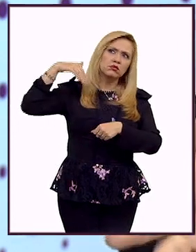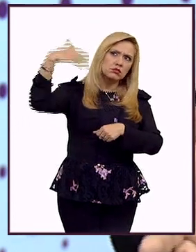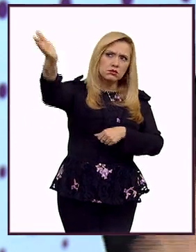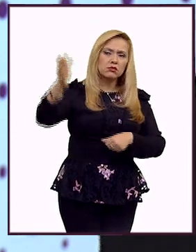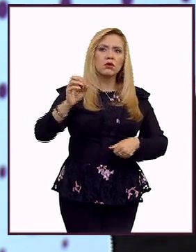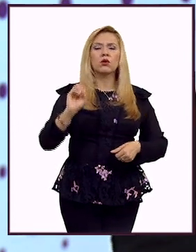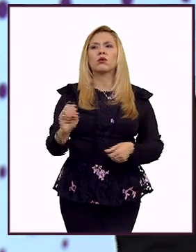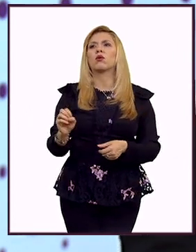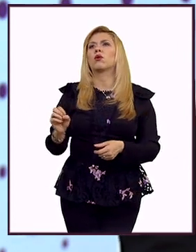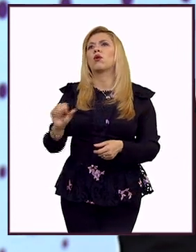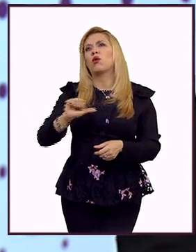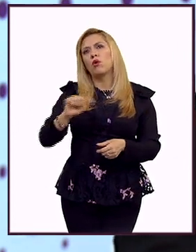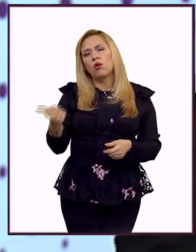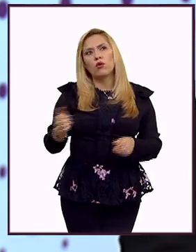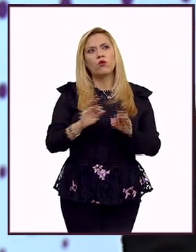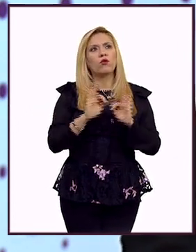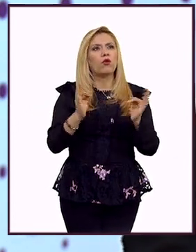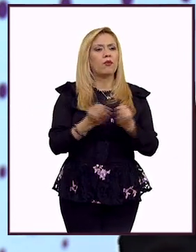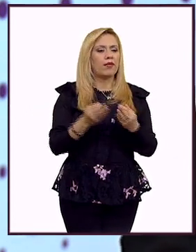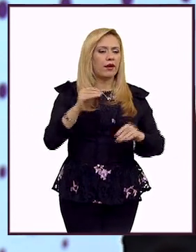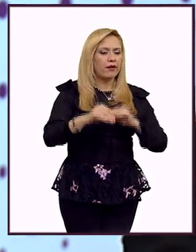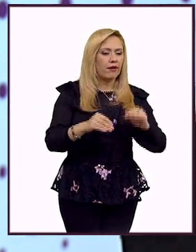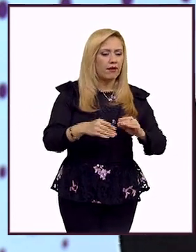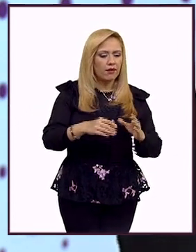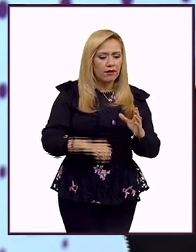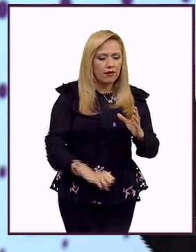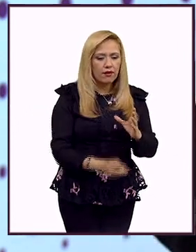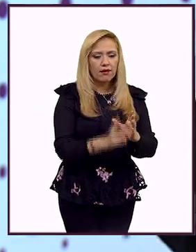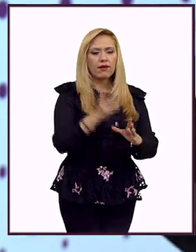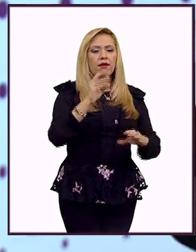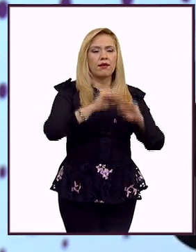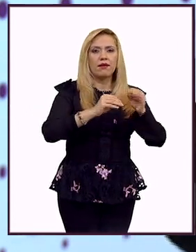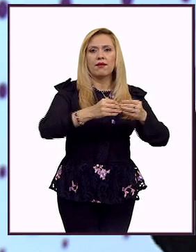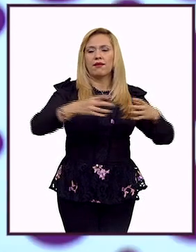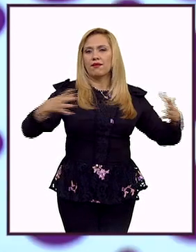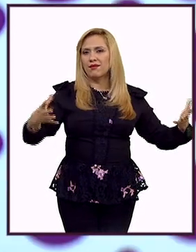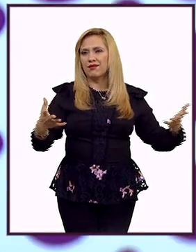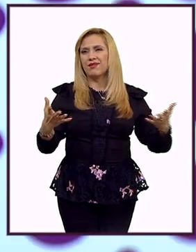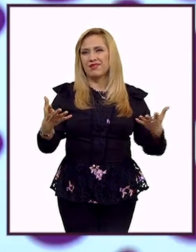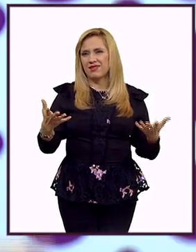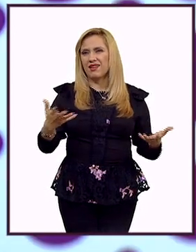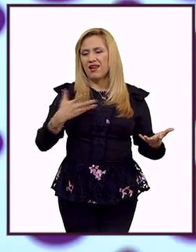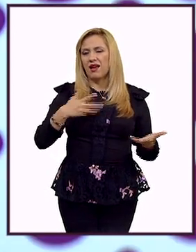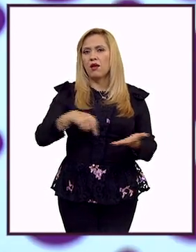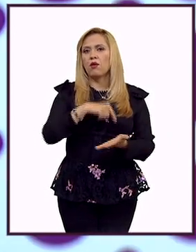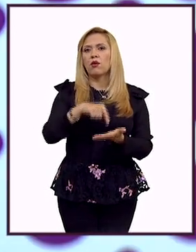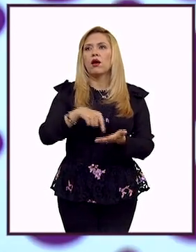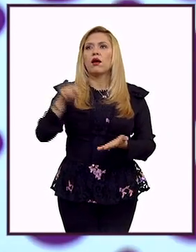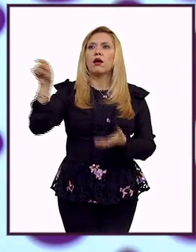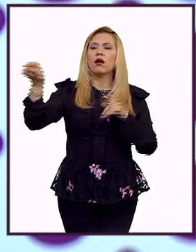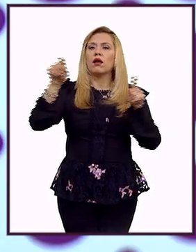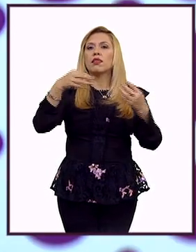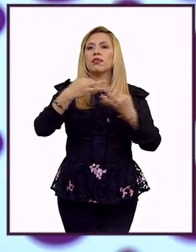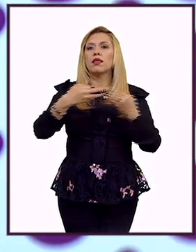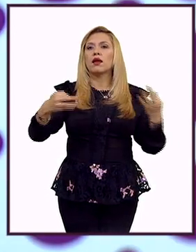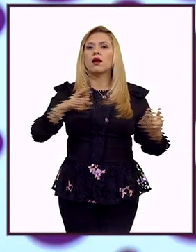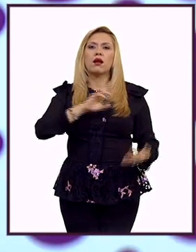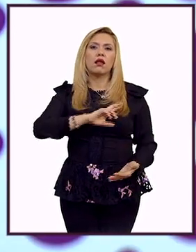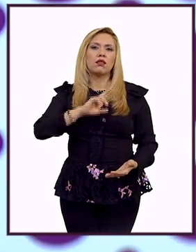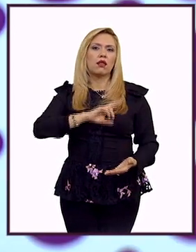hagamos otra forma de producción, ¿no? Y eso se da mucho, ¿no? Hay lugares completos en donde las tierras se están